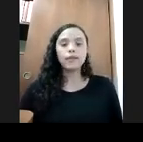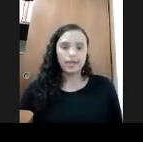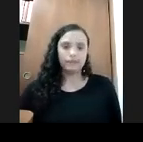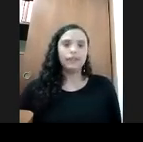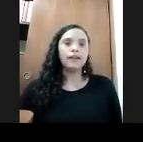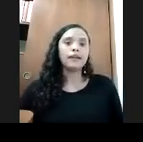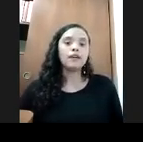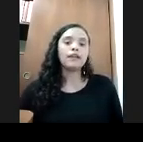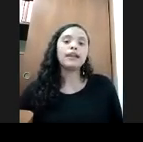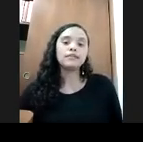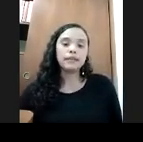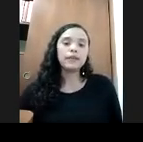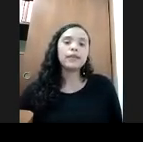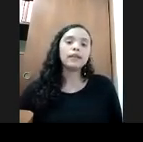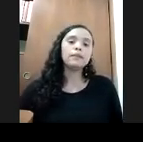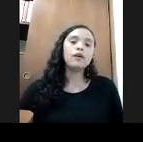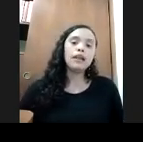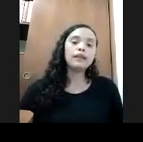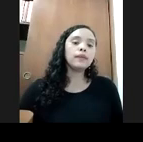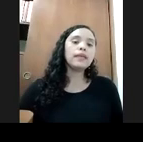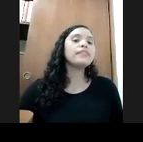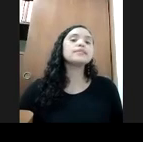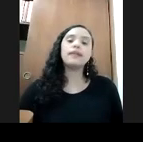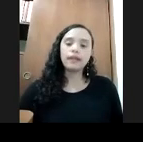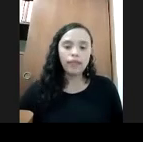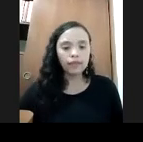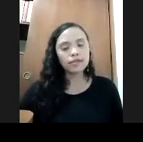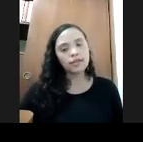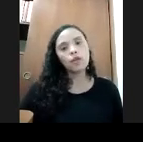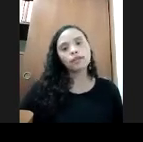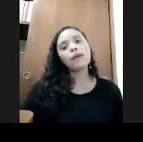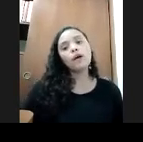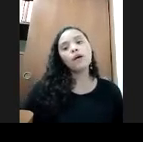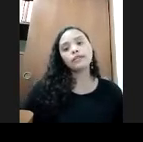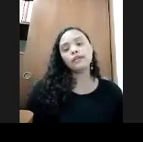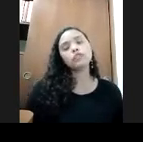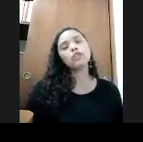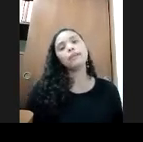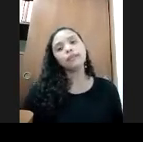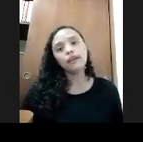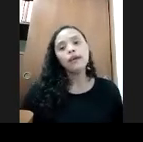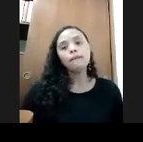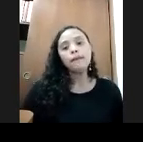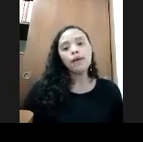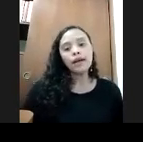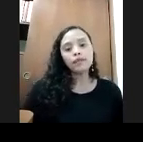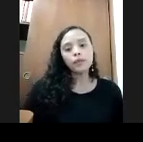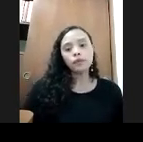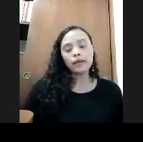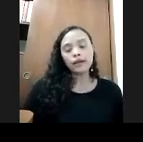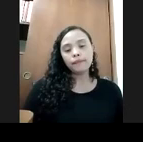que viene. Ujú. Recuerda que la semana que viene tenemos la actividad de cierre de este ciclo de trabajo. Allí no solamente vamos